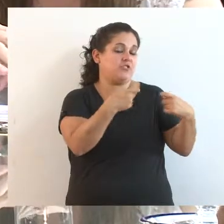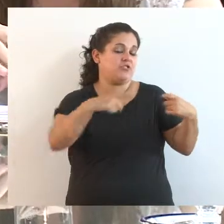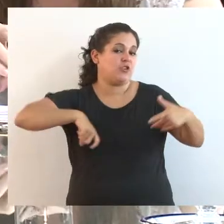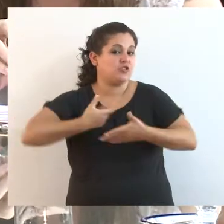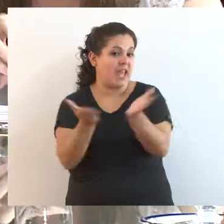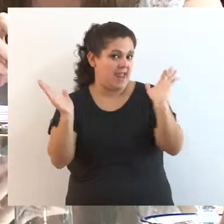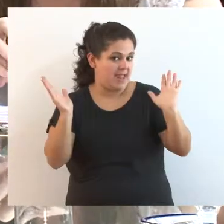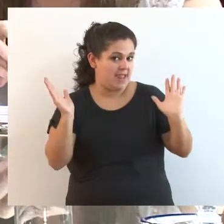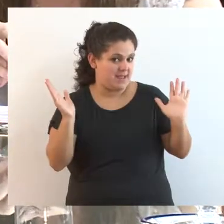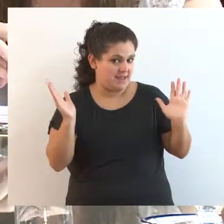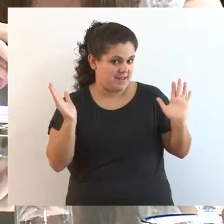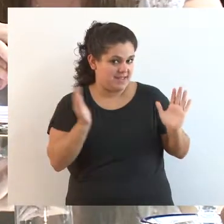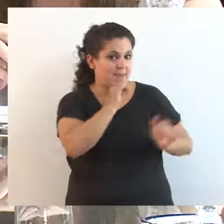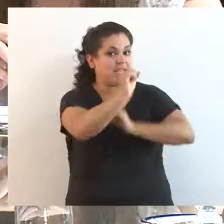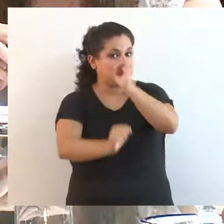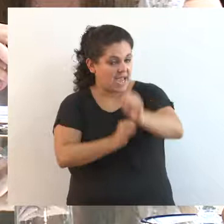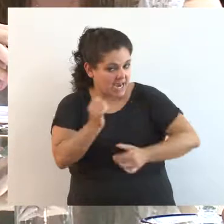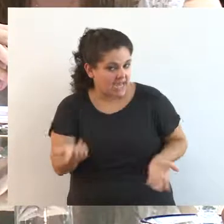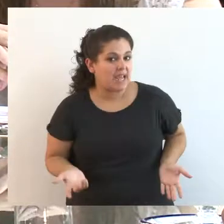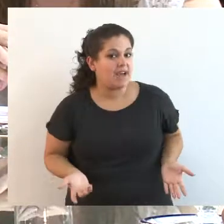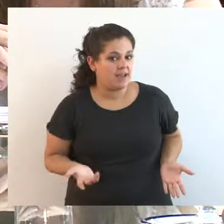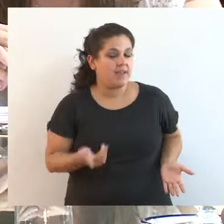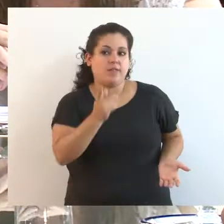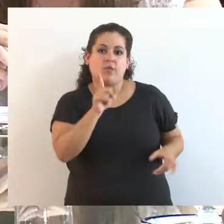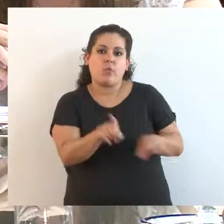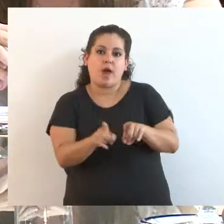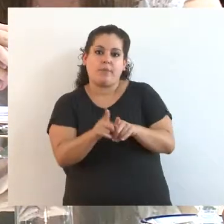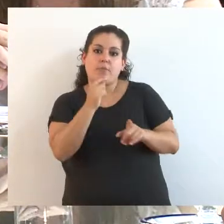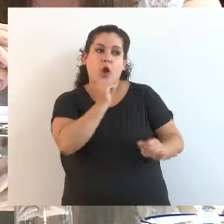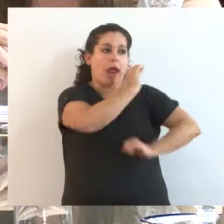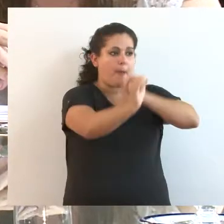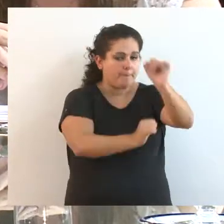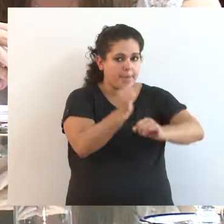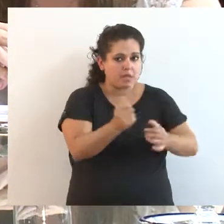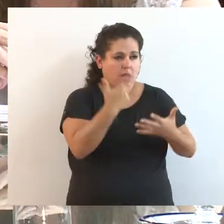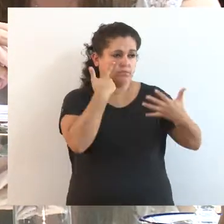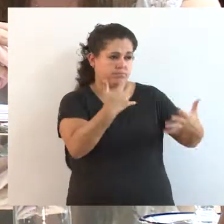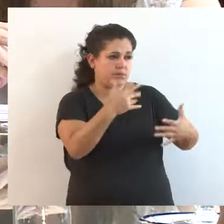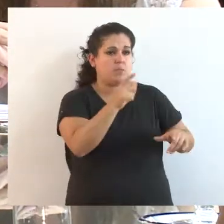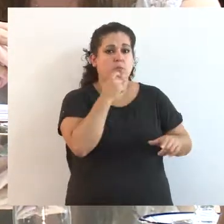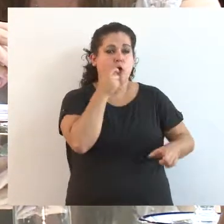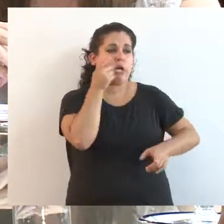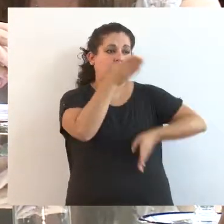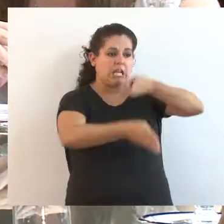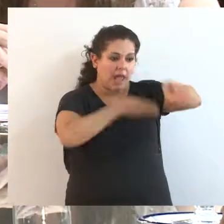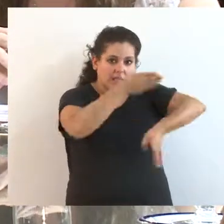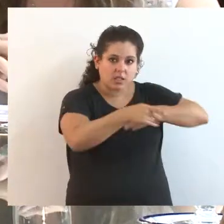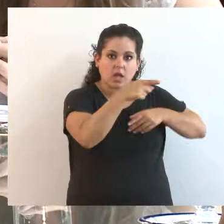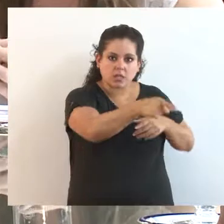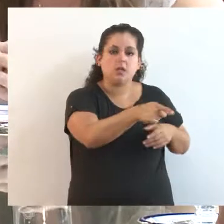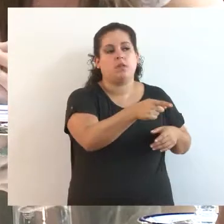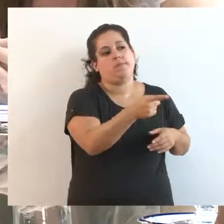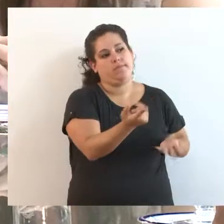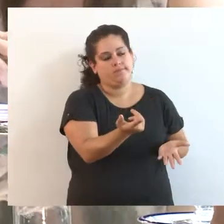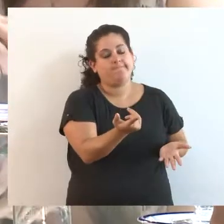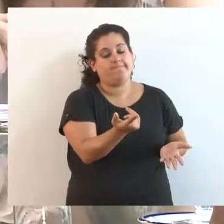responsabilidad social empresaria y esta cuestión de comunicación institucional que tienen las grandes corporaciones con sus